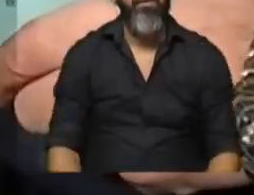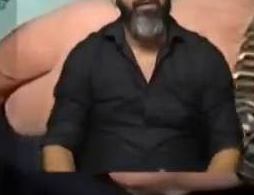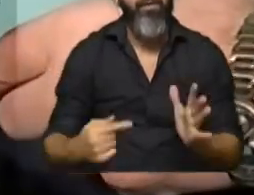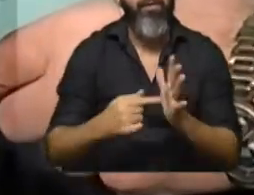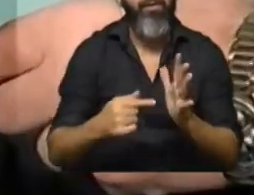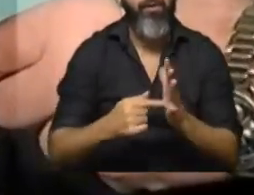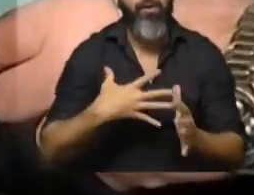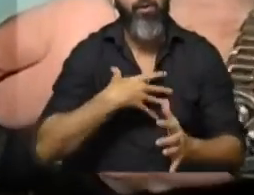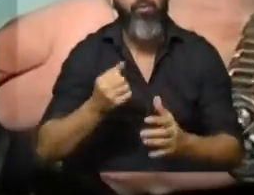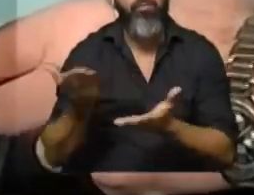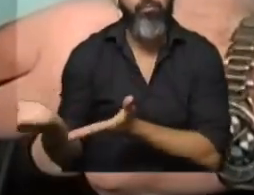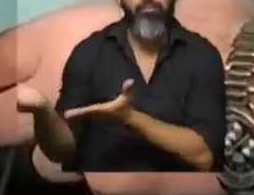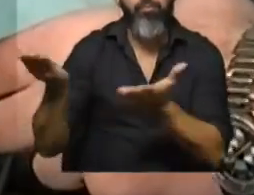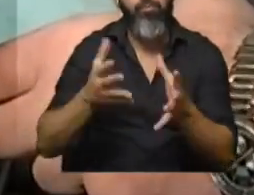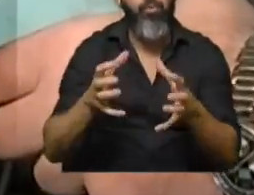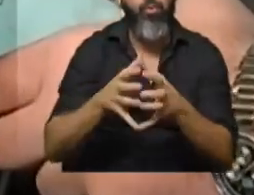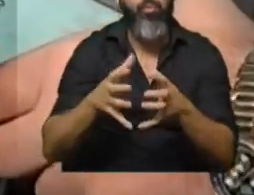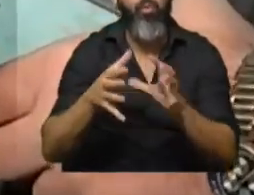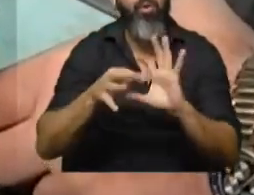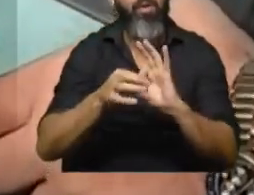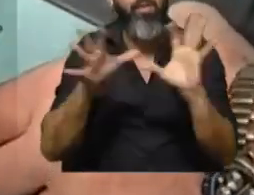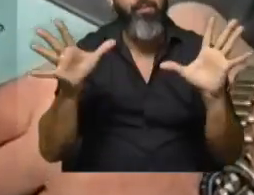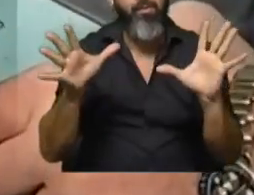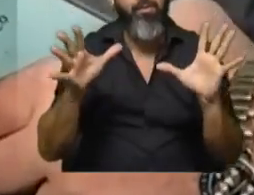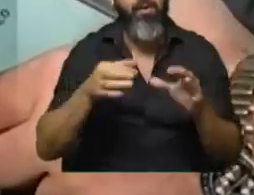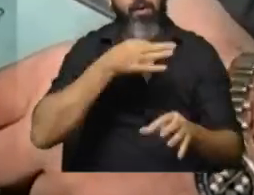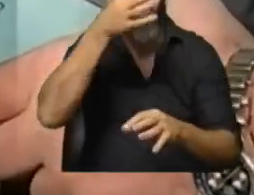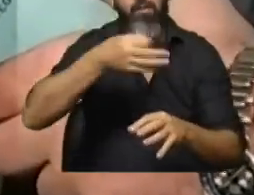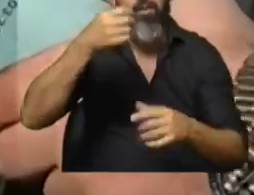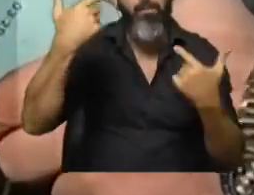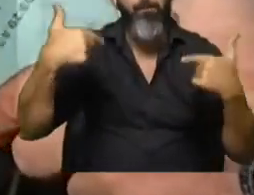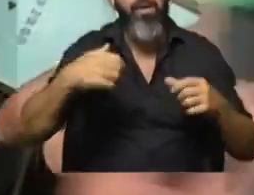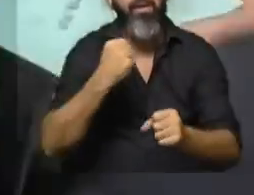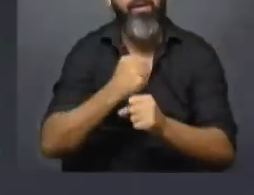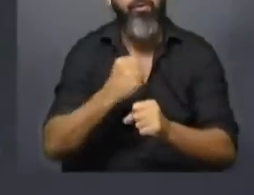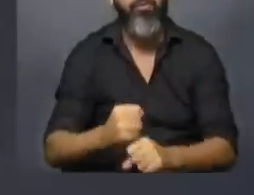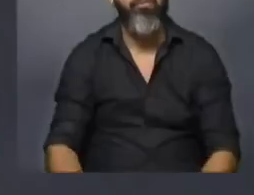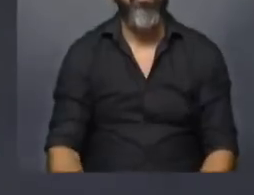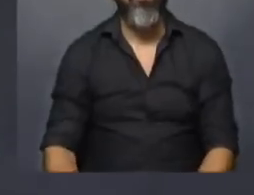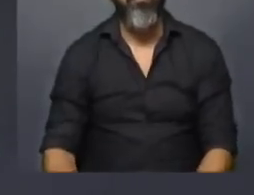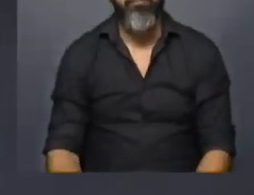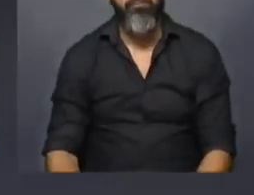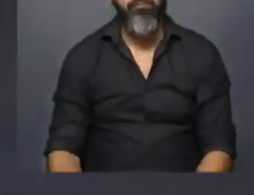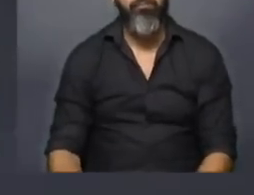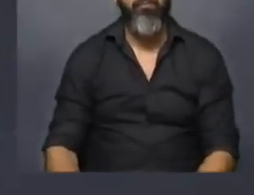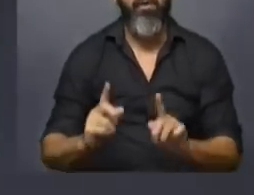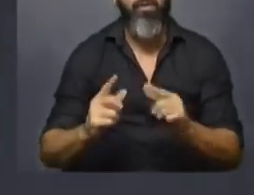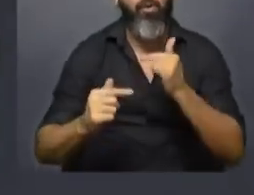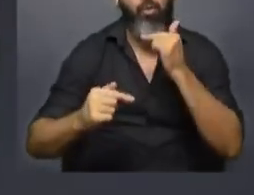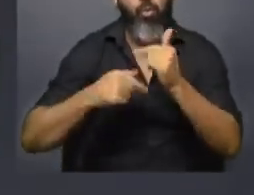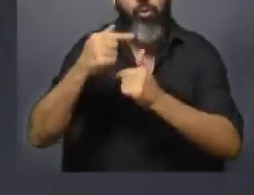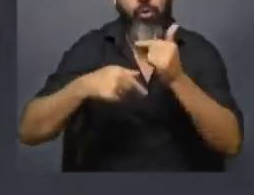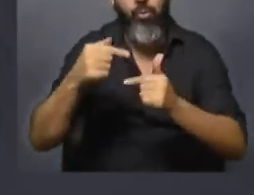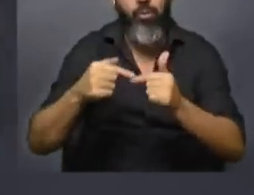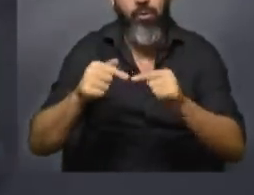directorio del partido Nacional recibió una delegación del partido independiente está hablando el ministro Pablo mieres vemos que hay que continuarlo que hay que